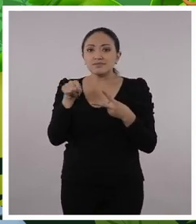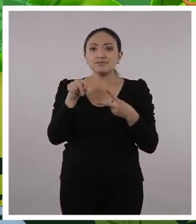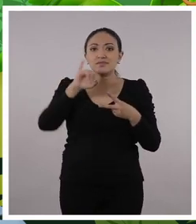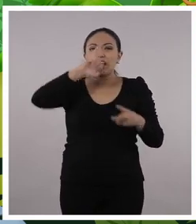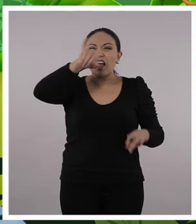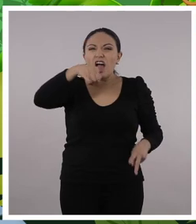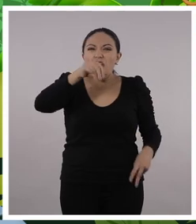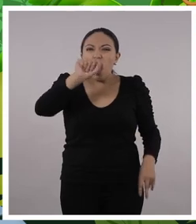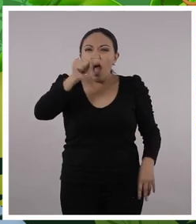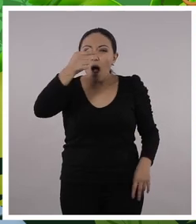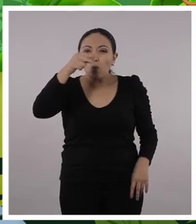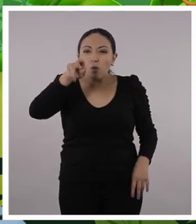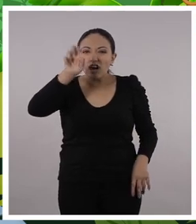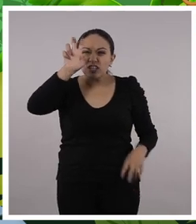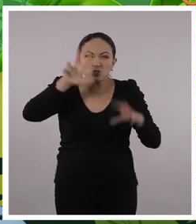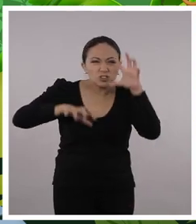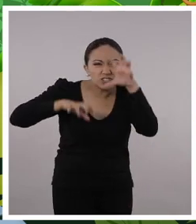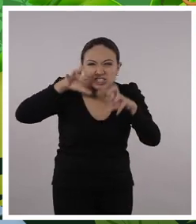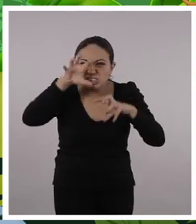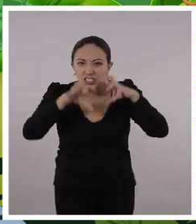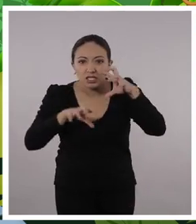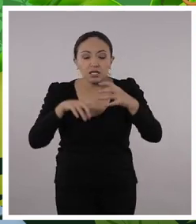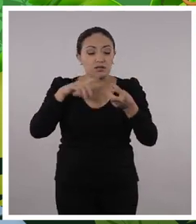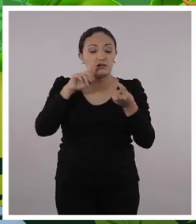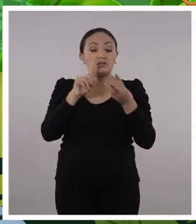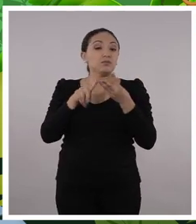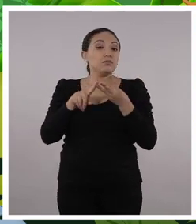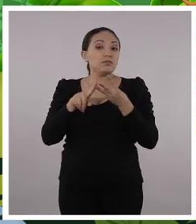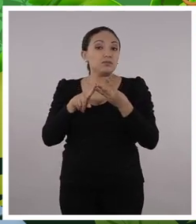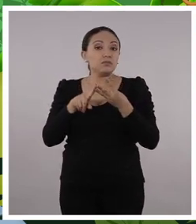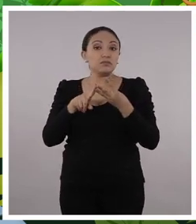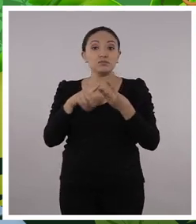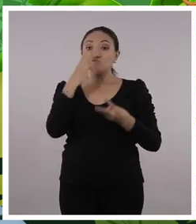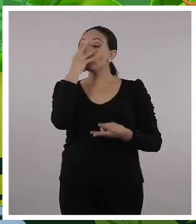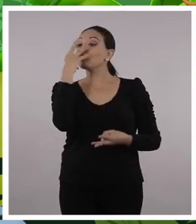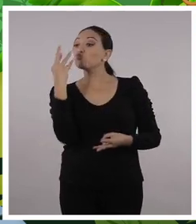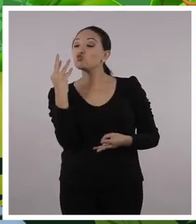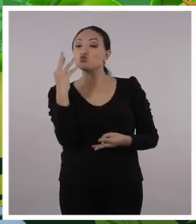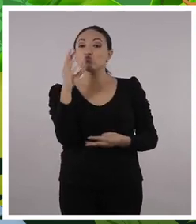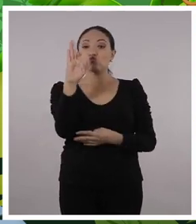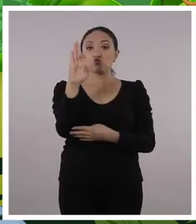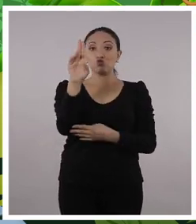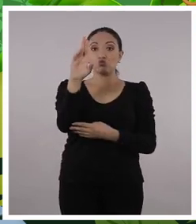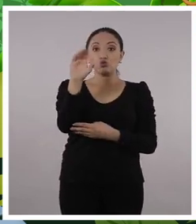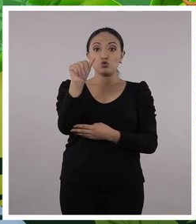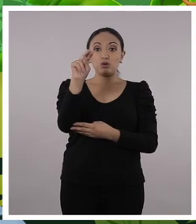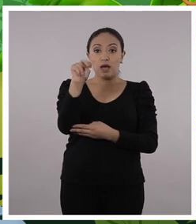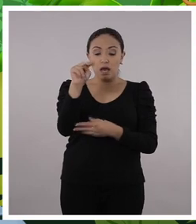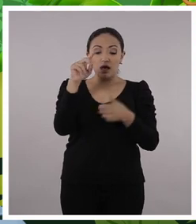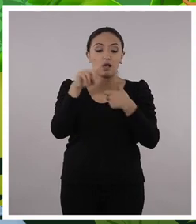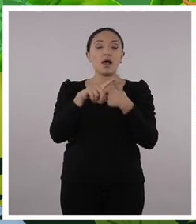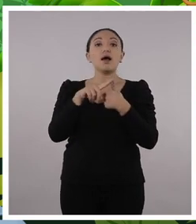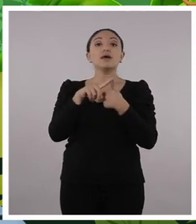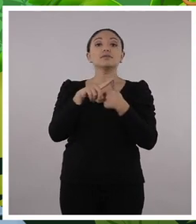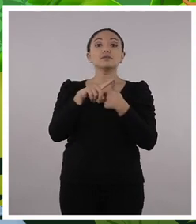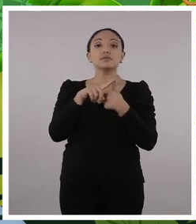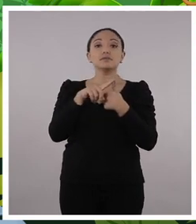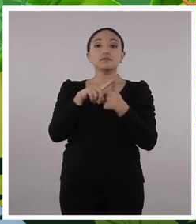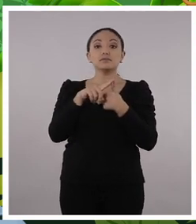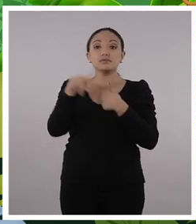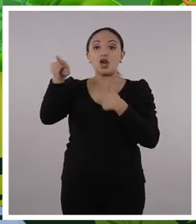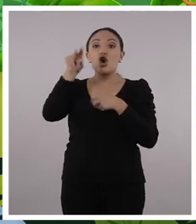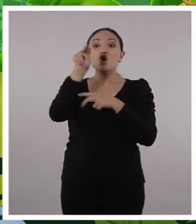¡Un jaguar! ¡Un jaguar! Tenemos un... ¡Un tucán! Tenemos también